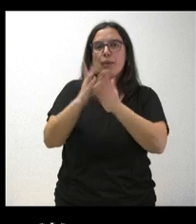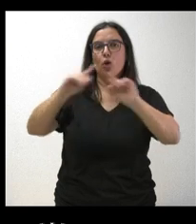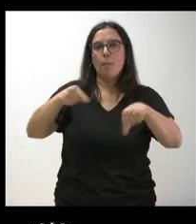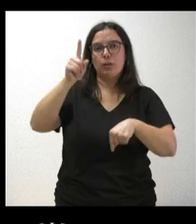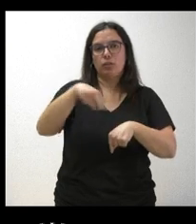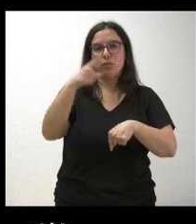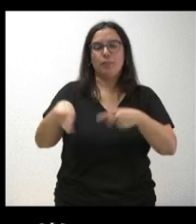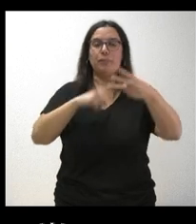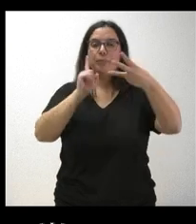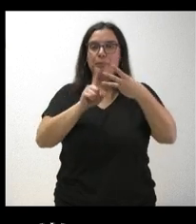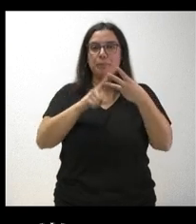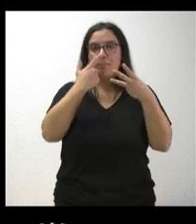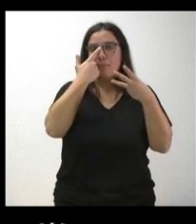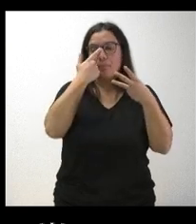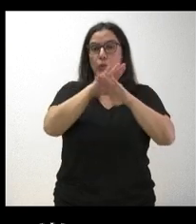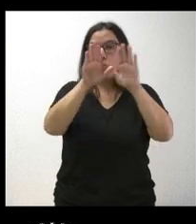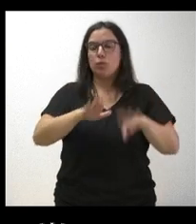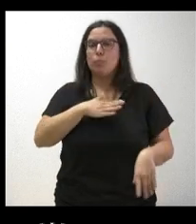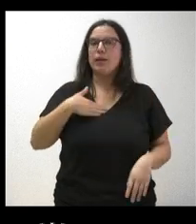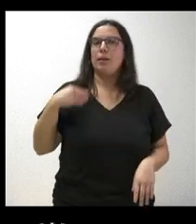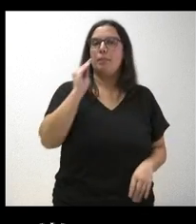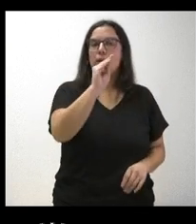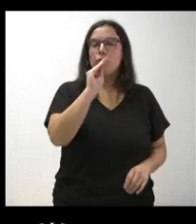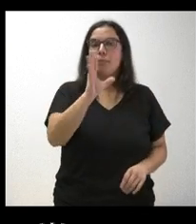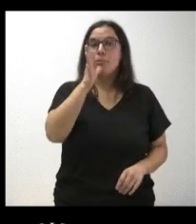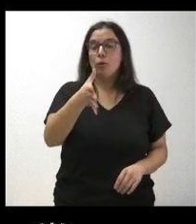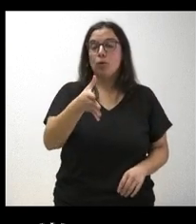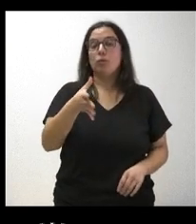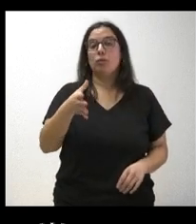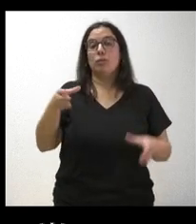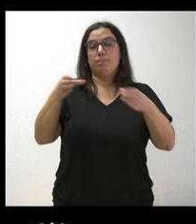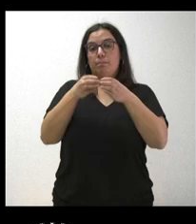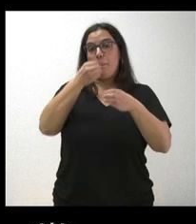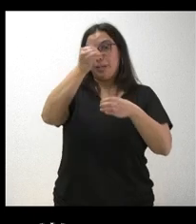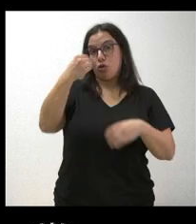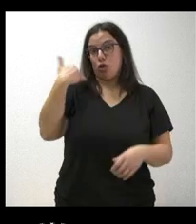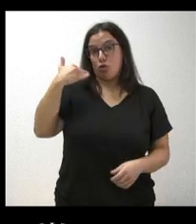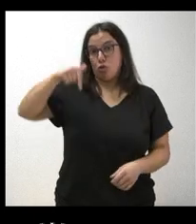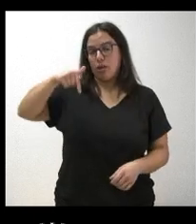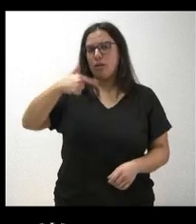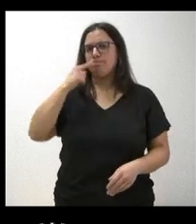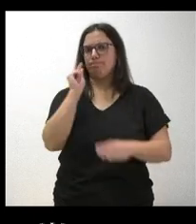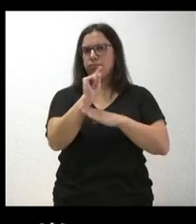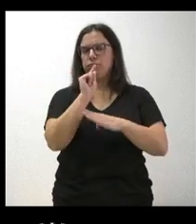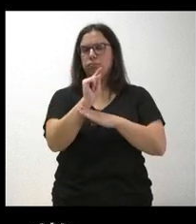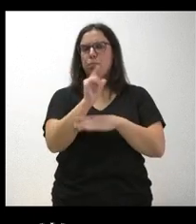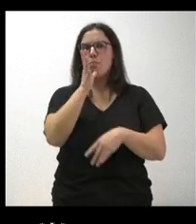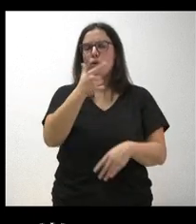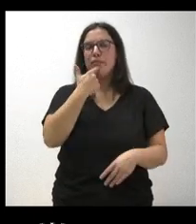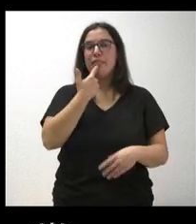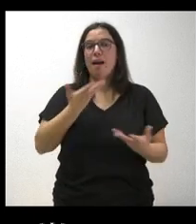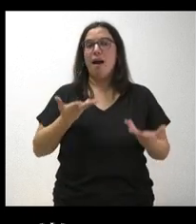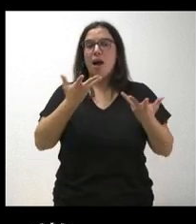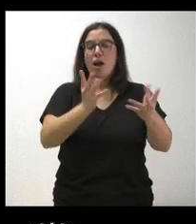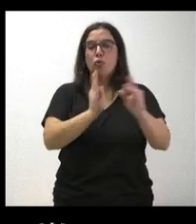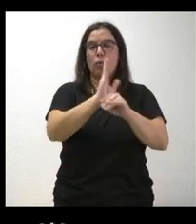valcorba Y por último quería preguntar porque el psoe de de Soria ha criticado que las ayudas para la